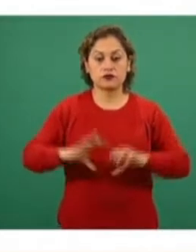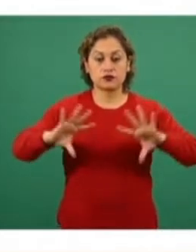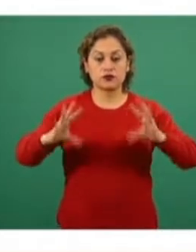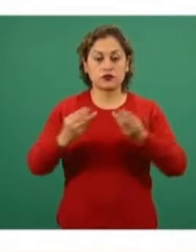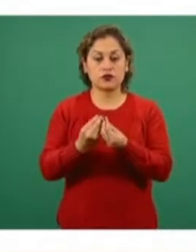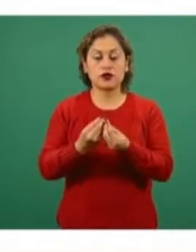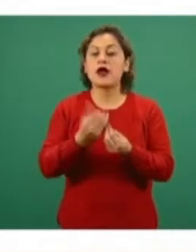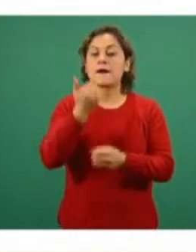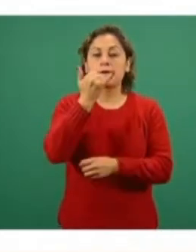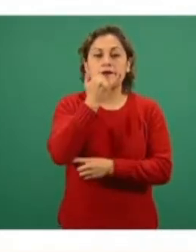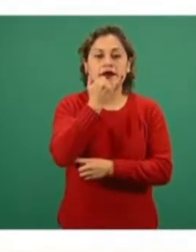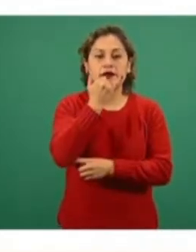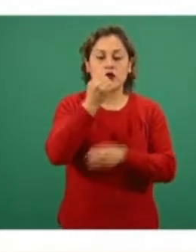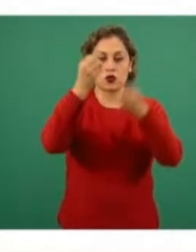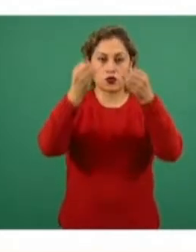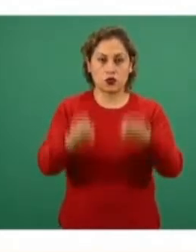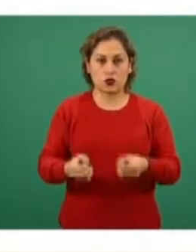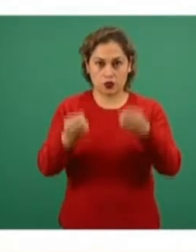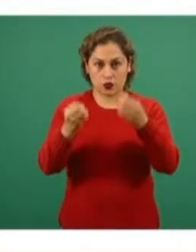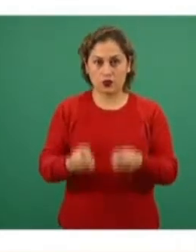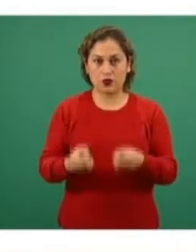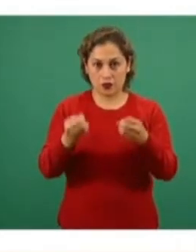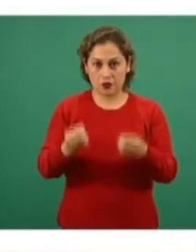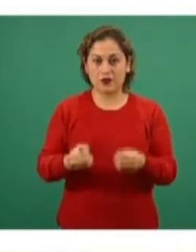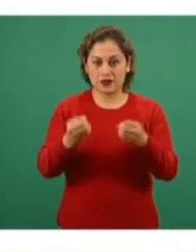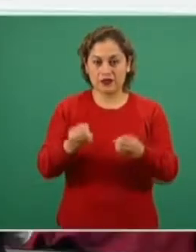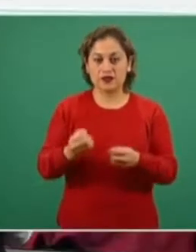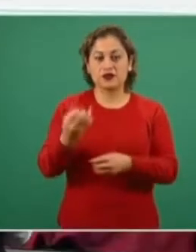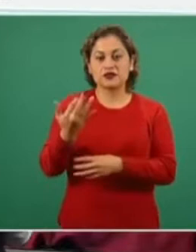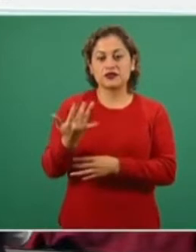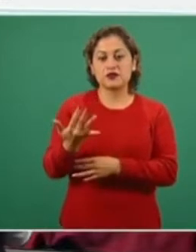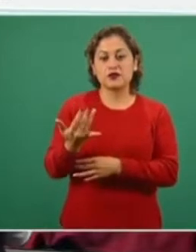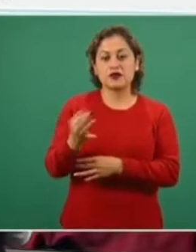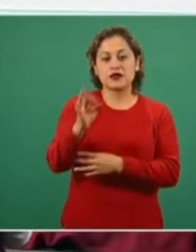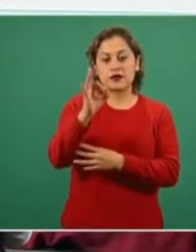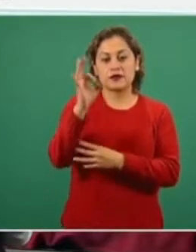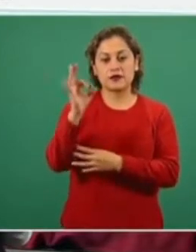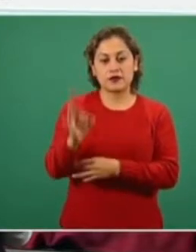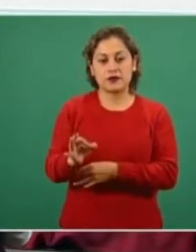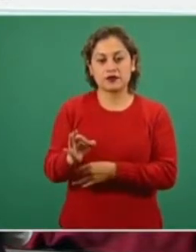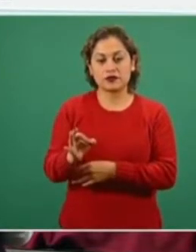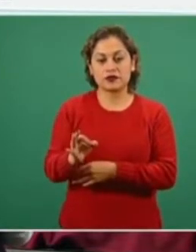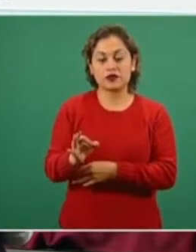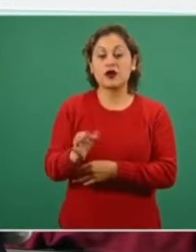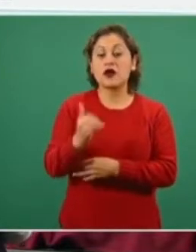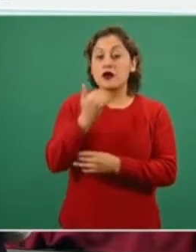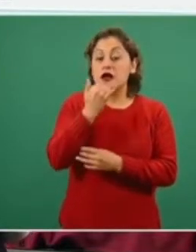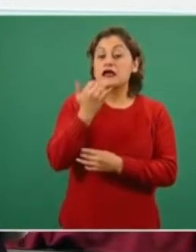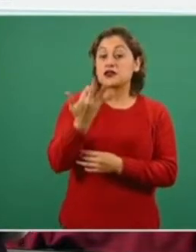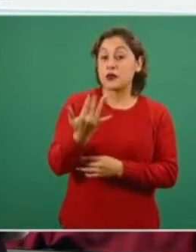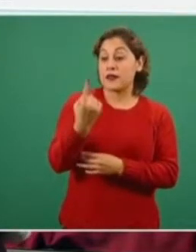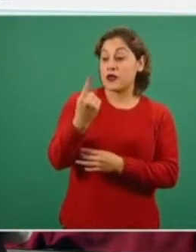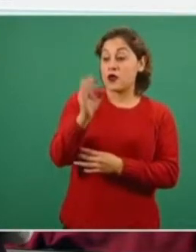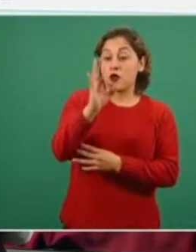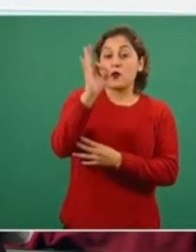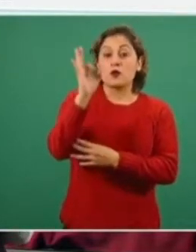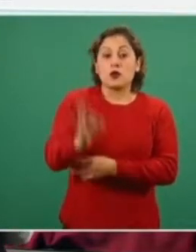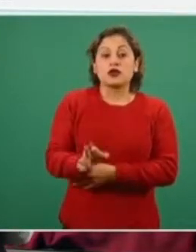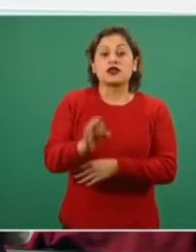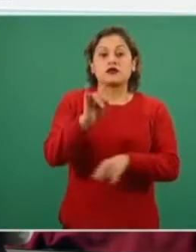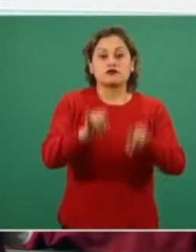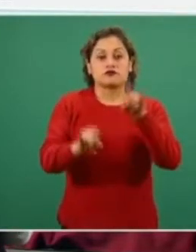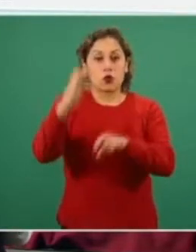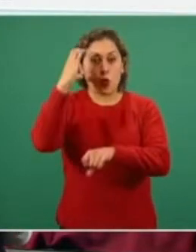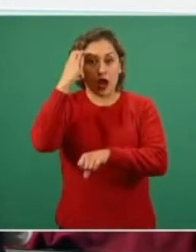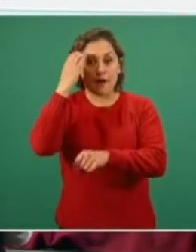de ocupación. Como es cerca del 50%, es prácticamente lo mismo. Pero eso es 51% de ocupación de las